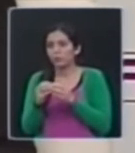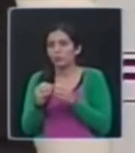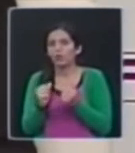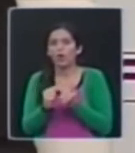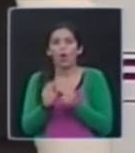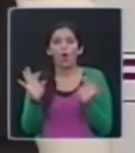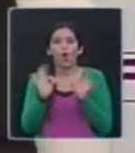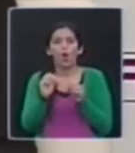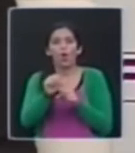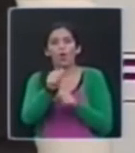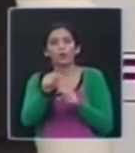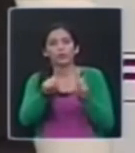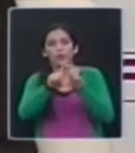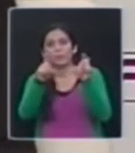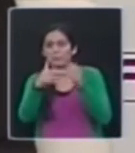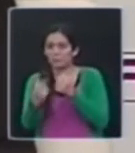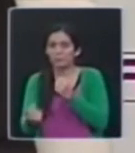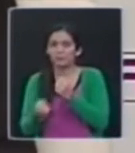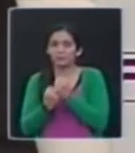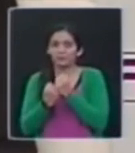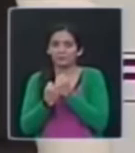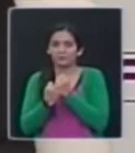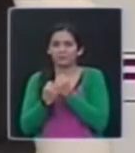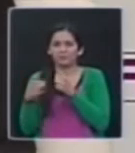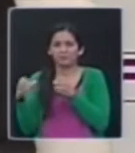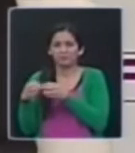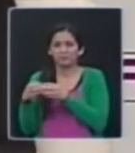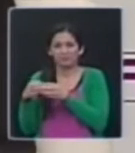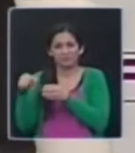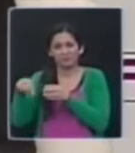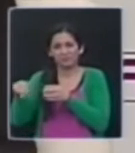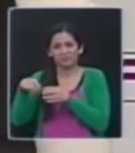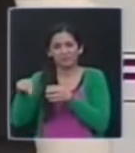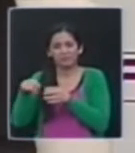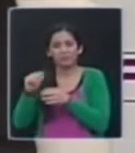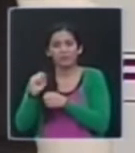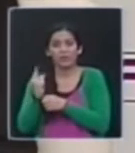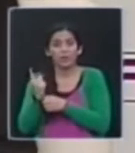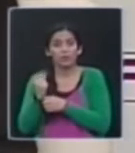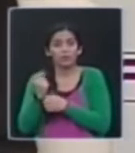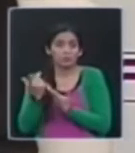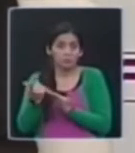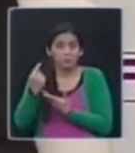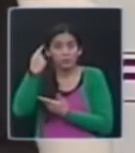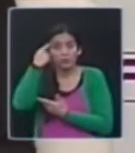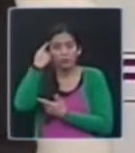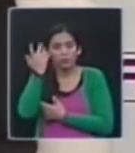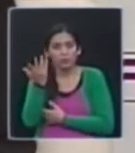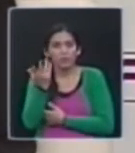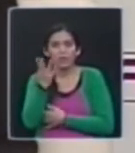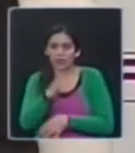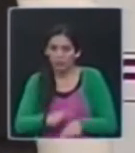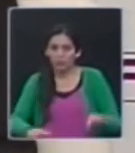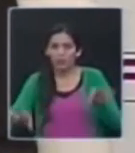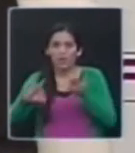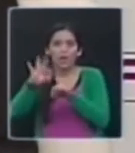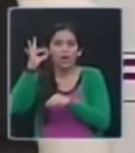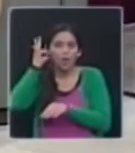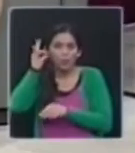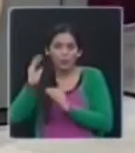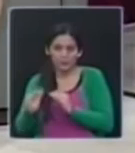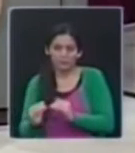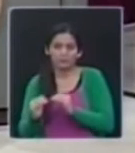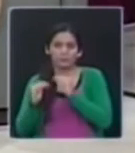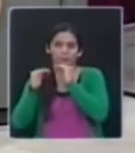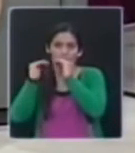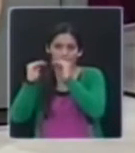Ecuador es una empresa que trabaja en esta misma idea de liderazgo femenino. pero a largo plazo. Ellos son,